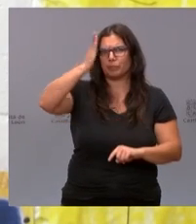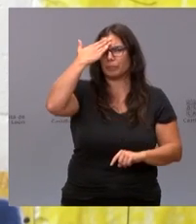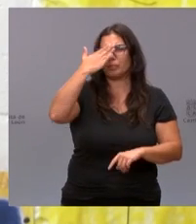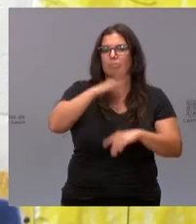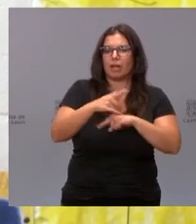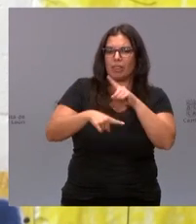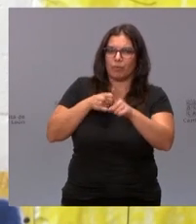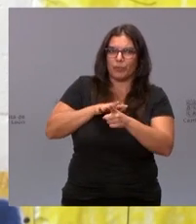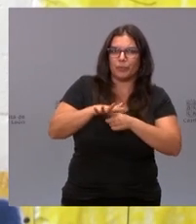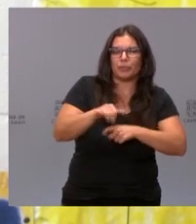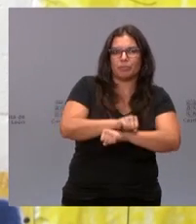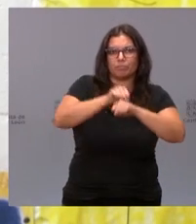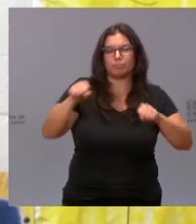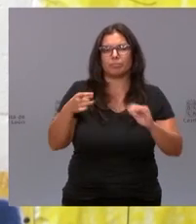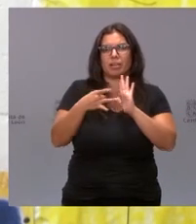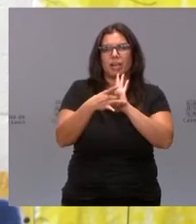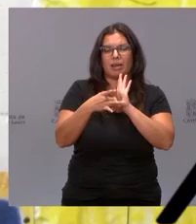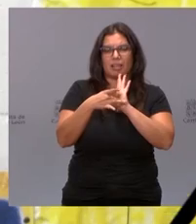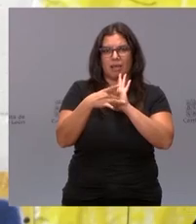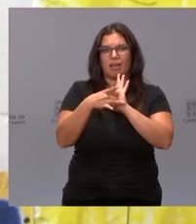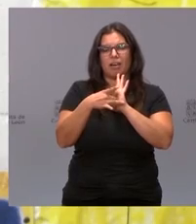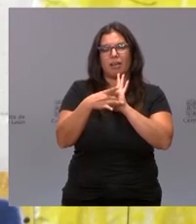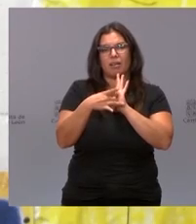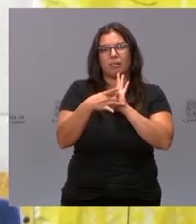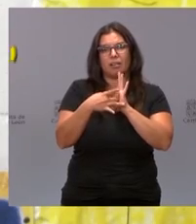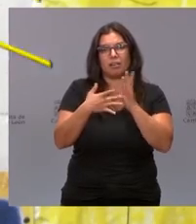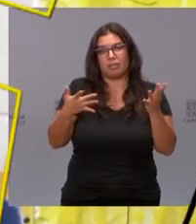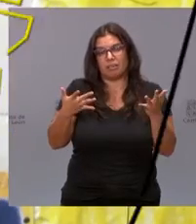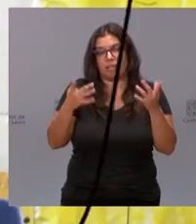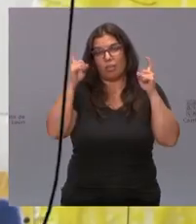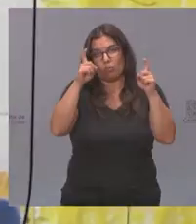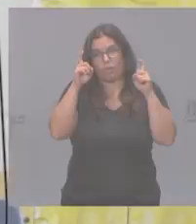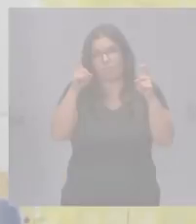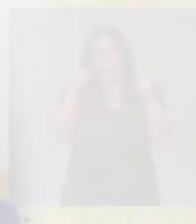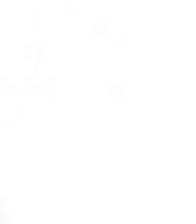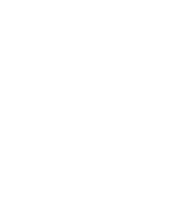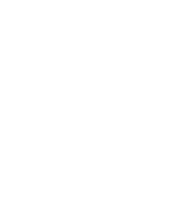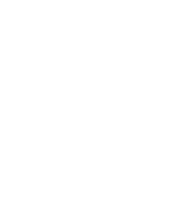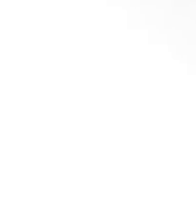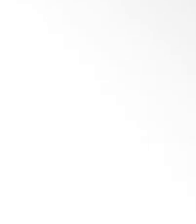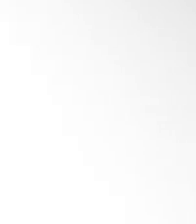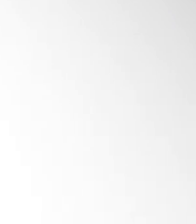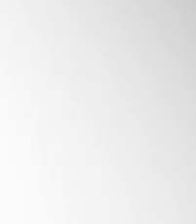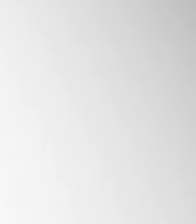reforzar, desde luego, la calidad de la educación de nuestros hijos.